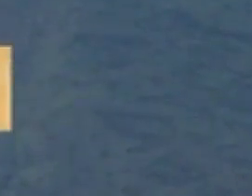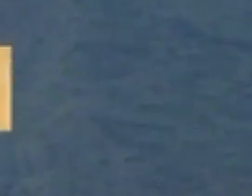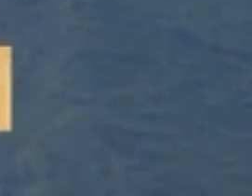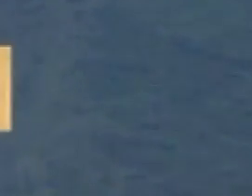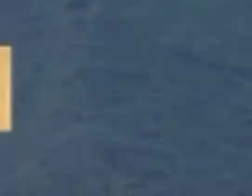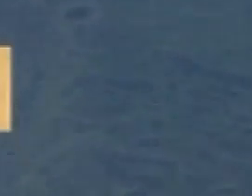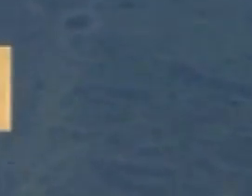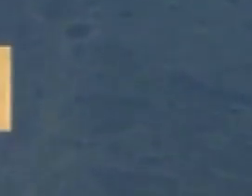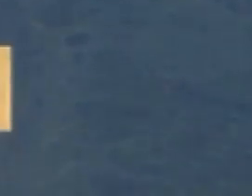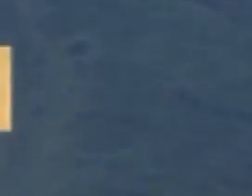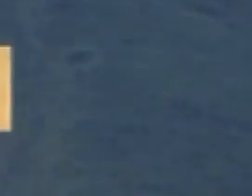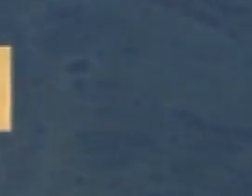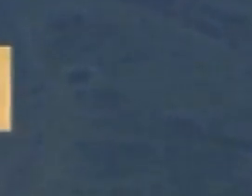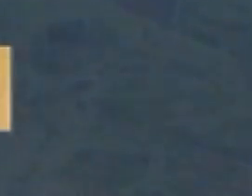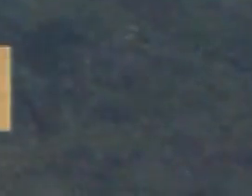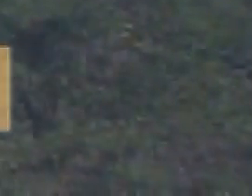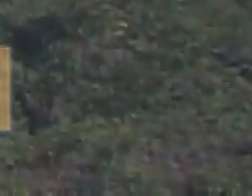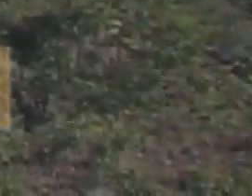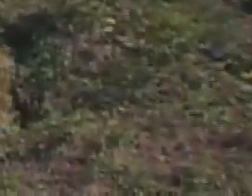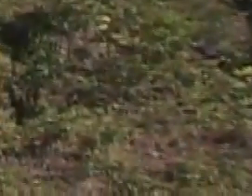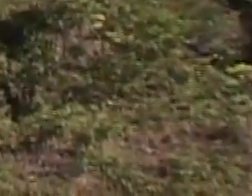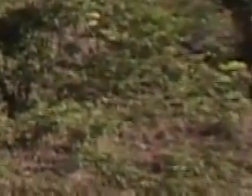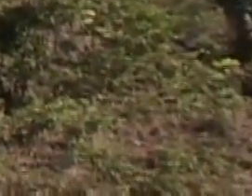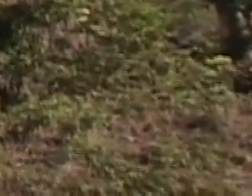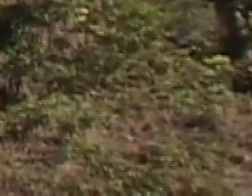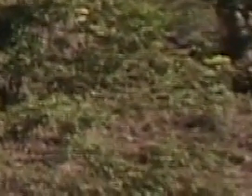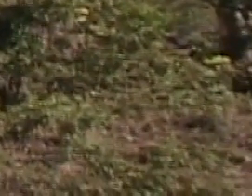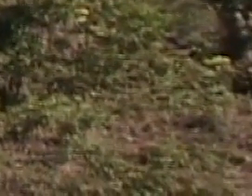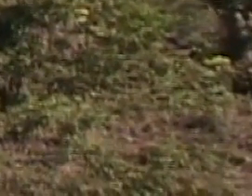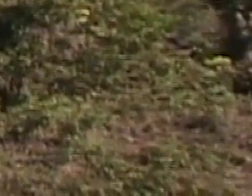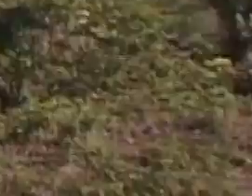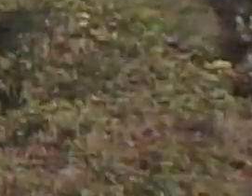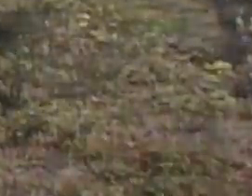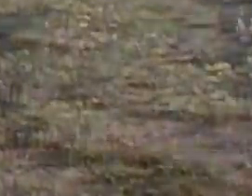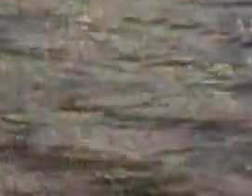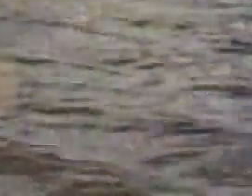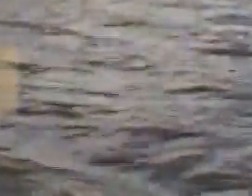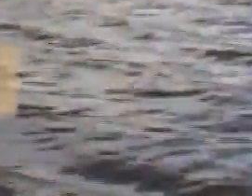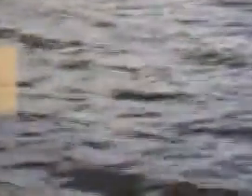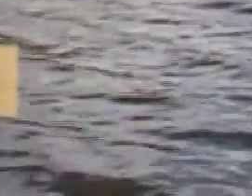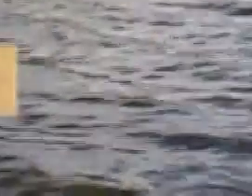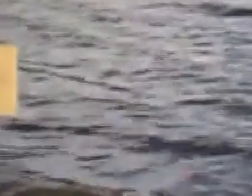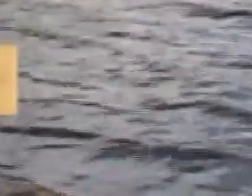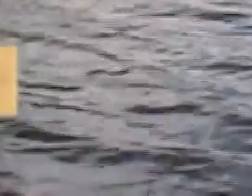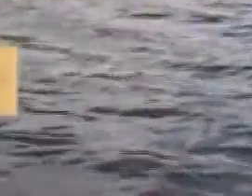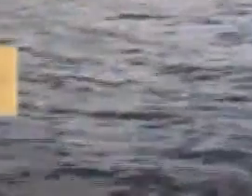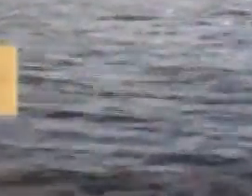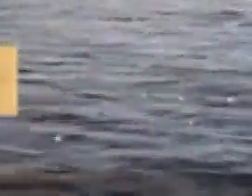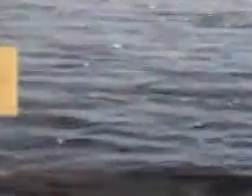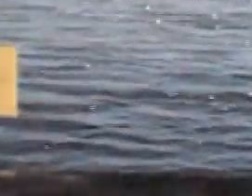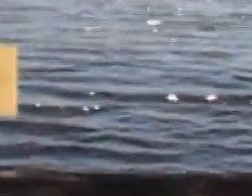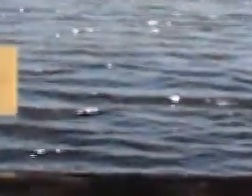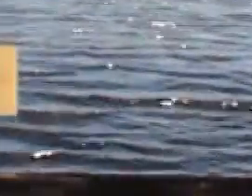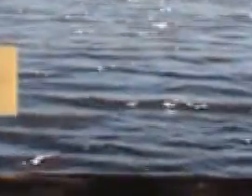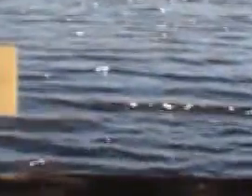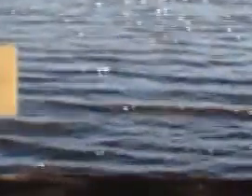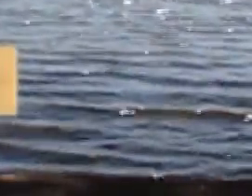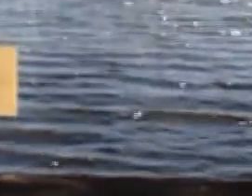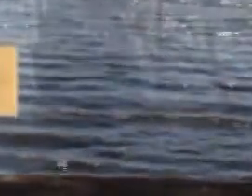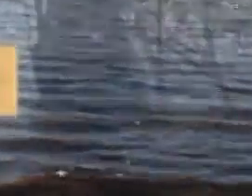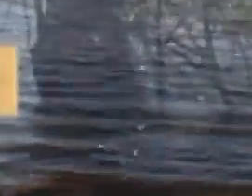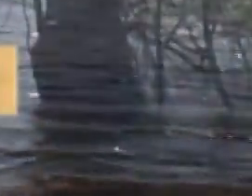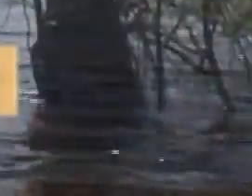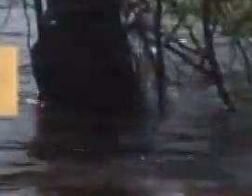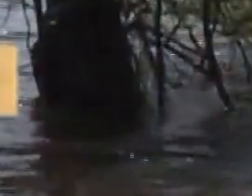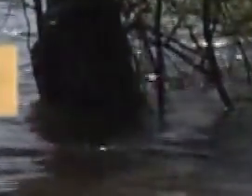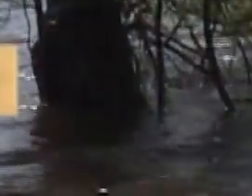buenas, entre el Maderas y el Concepción, impulsan las noches de febrero, donde el isleño